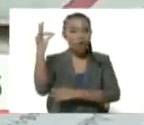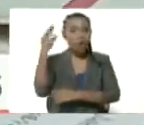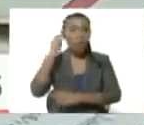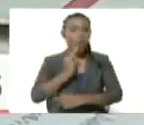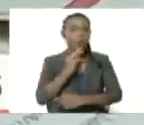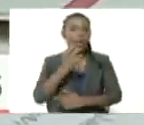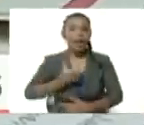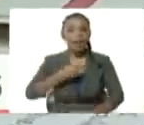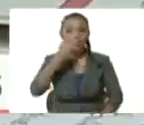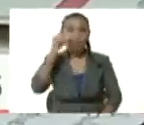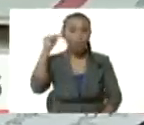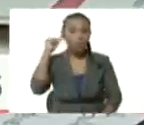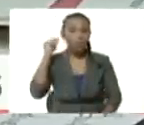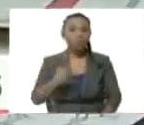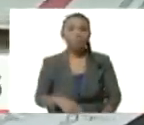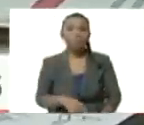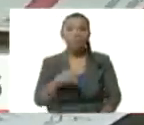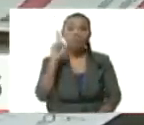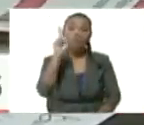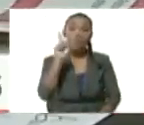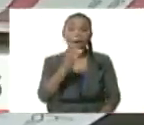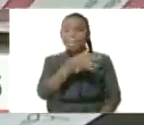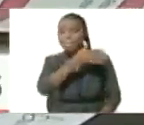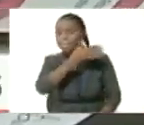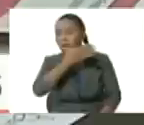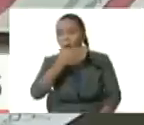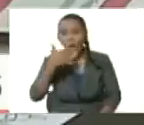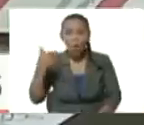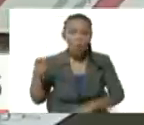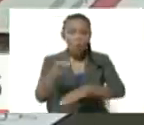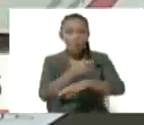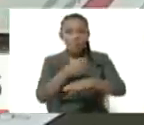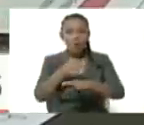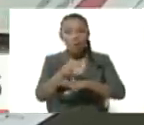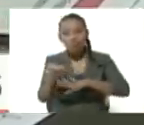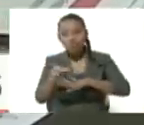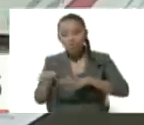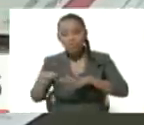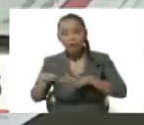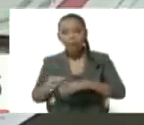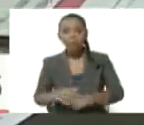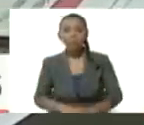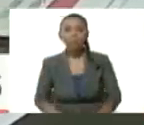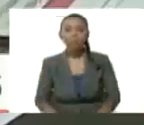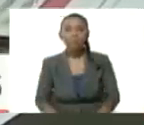Alcaldesas para una mejor gobernanza municipal.